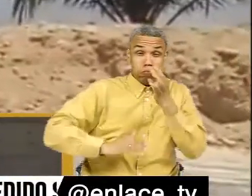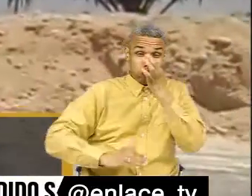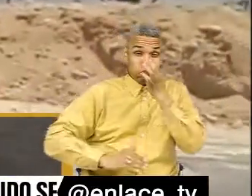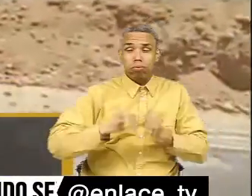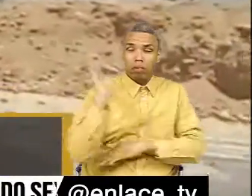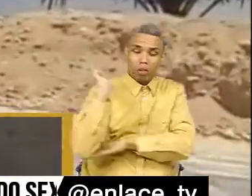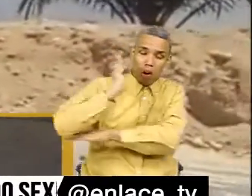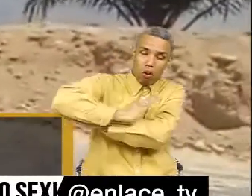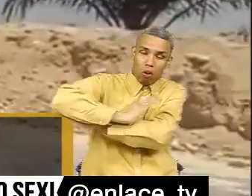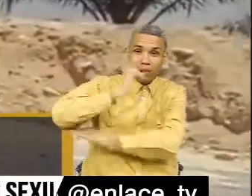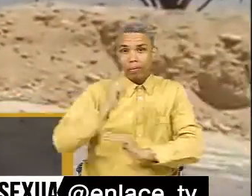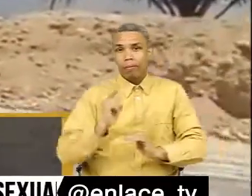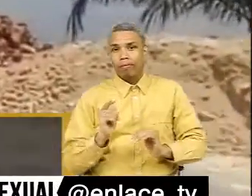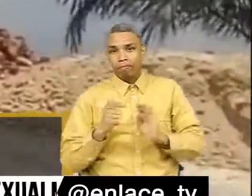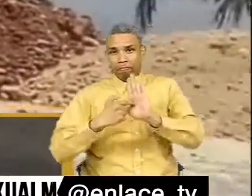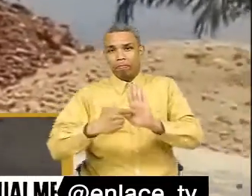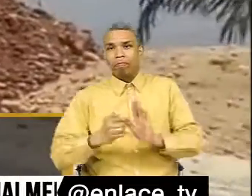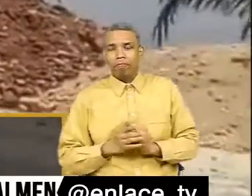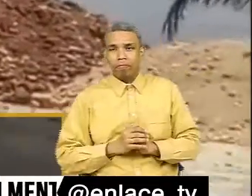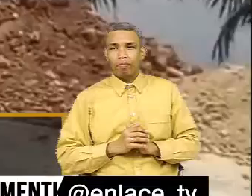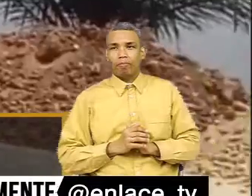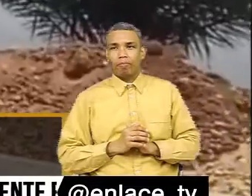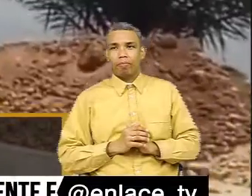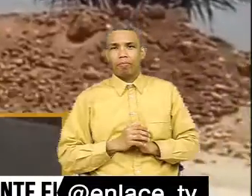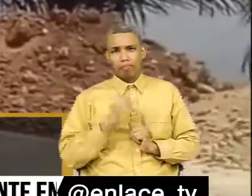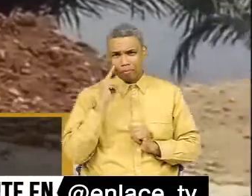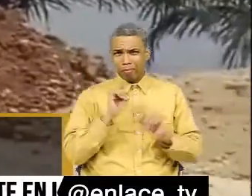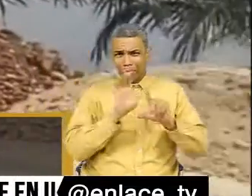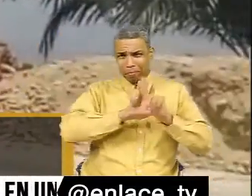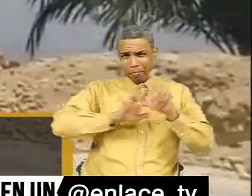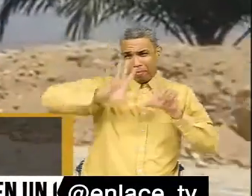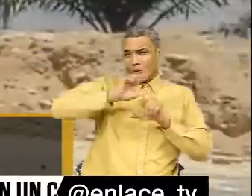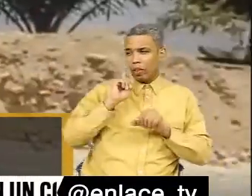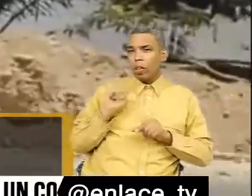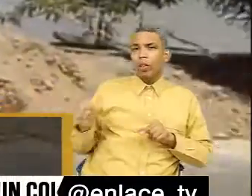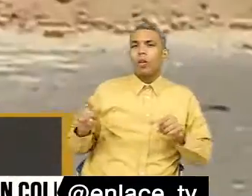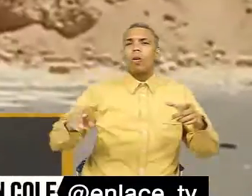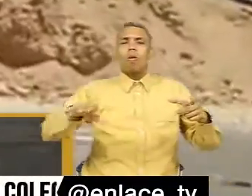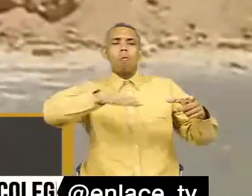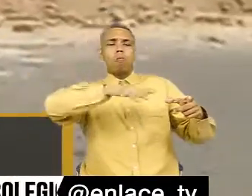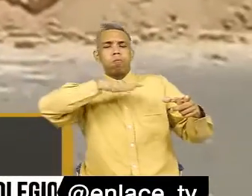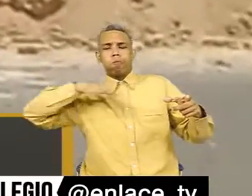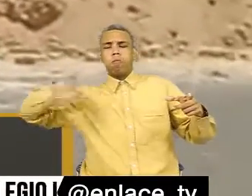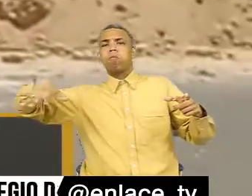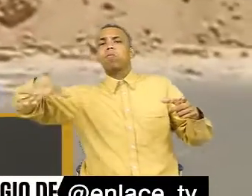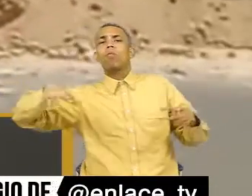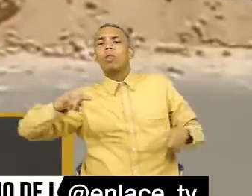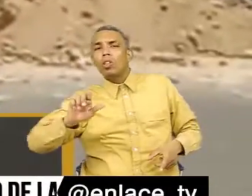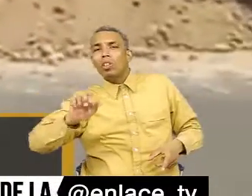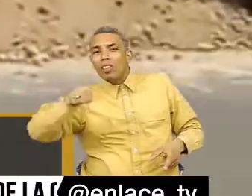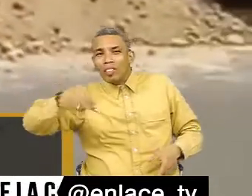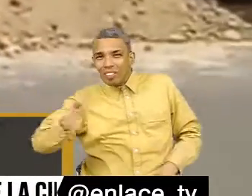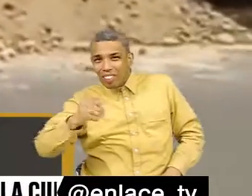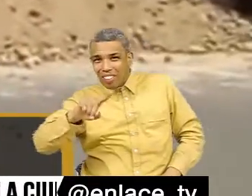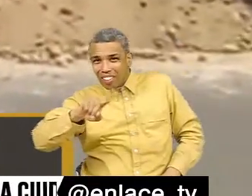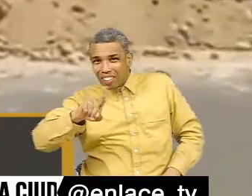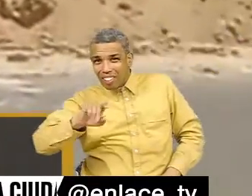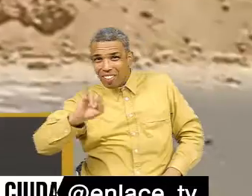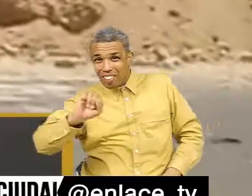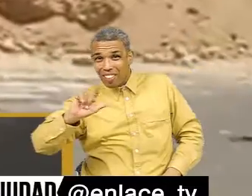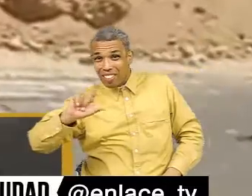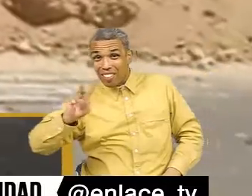Preocupada, la comunidad muestra imágenes como siguen rellenando las orillas de la Ciénaga San Silvestre, sin control de autoridad que logre evitar